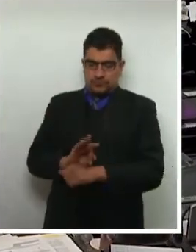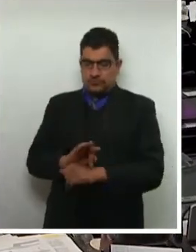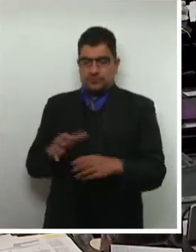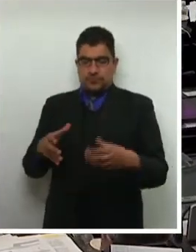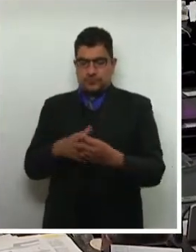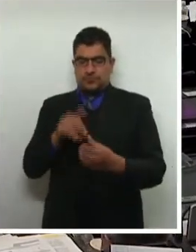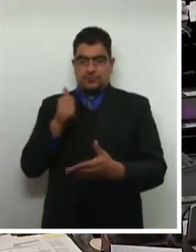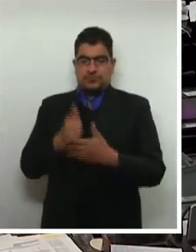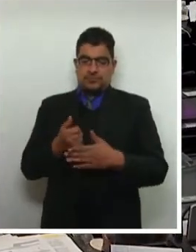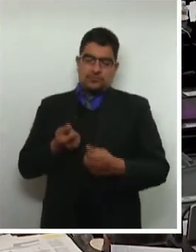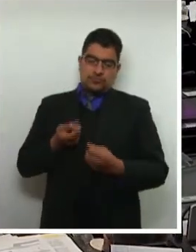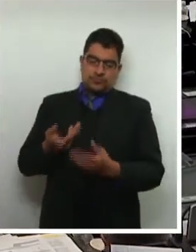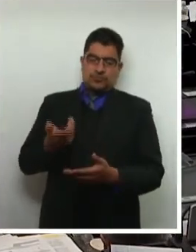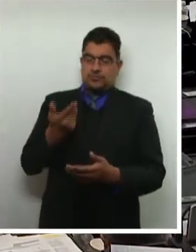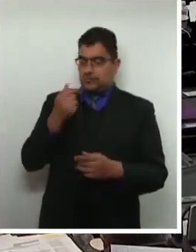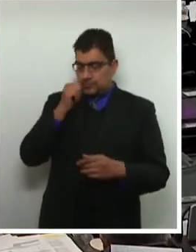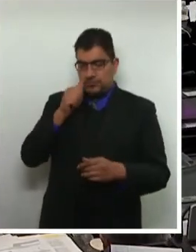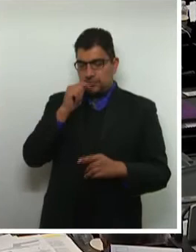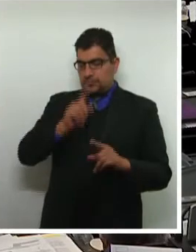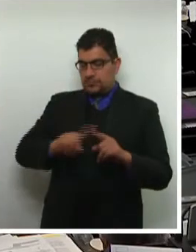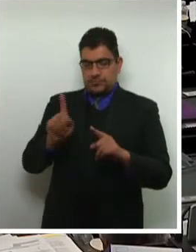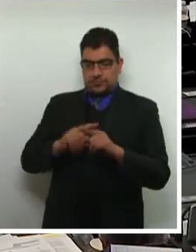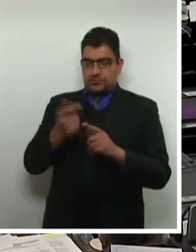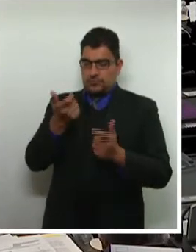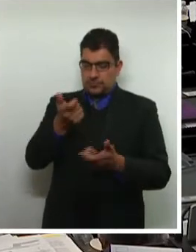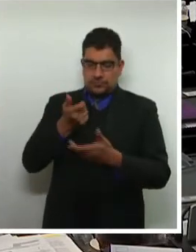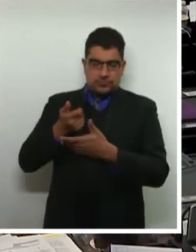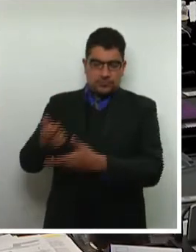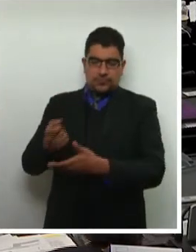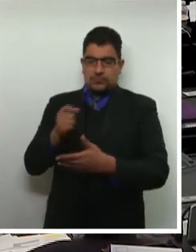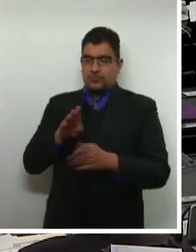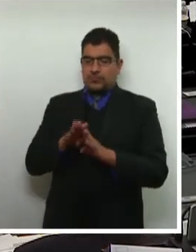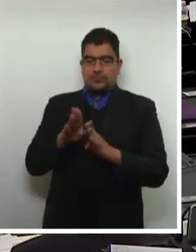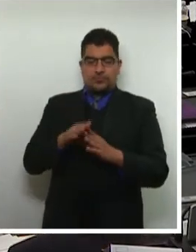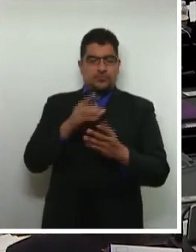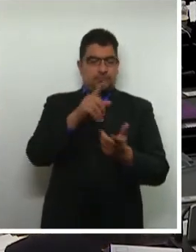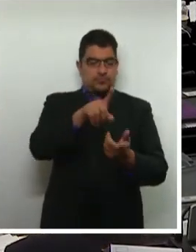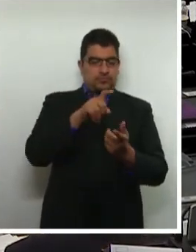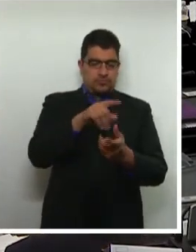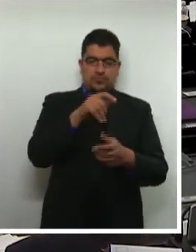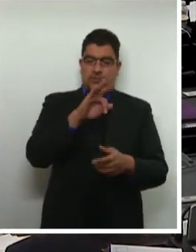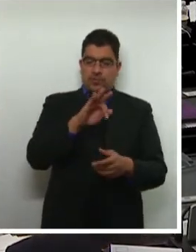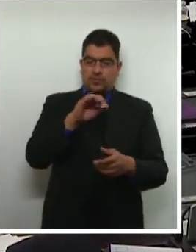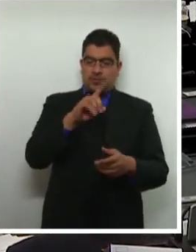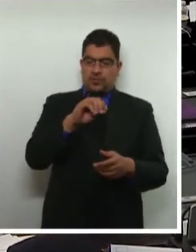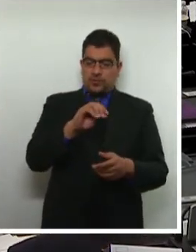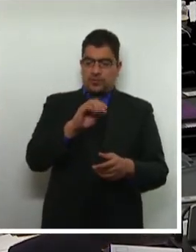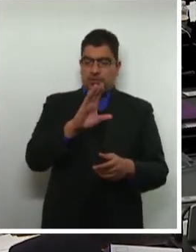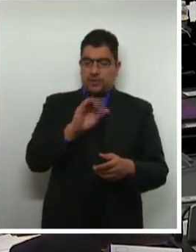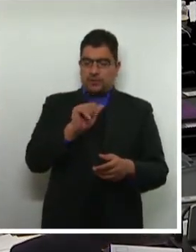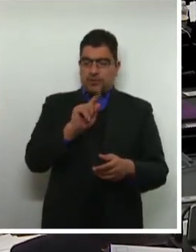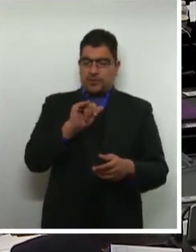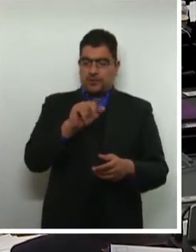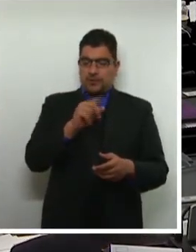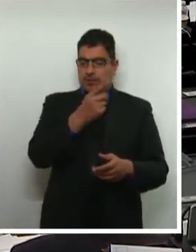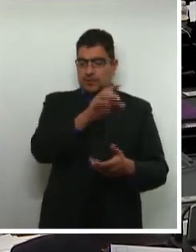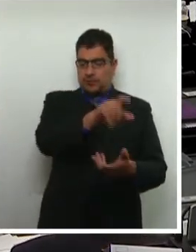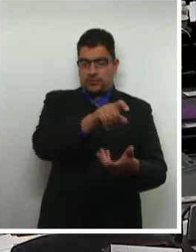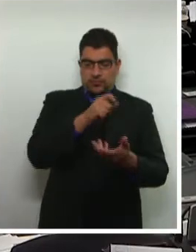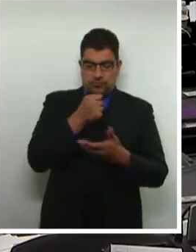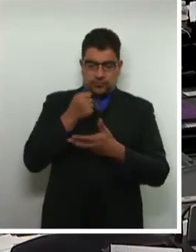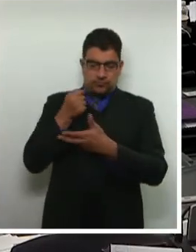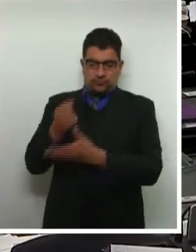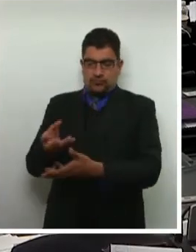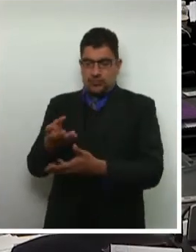solicitarán y destinarán, entre otras fuentes de financiamiento, recursos del Fondo de Capitalidad. Esto es lo que